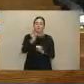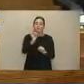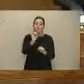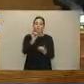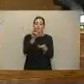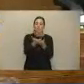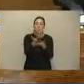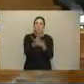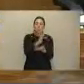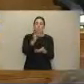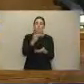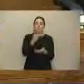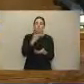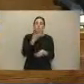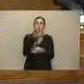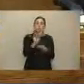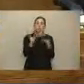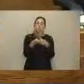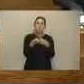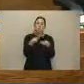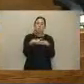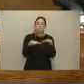de su moción el portavoz del Grupo Mixto.